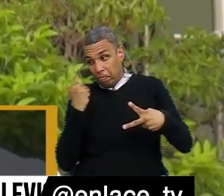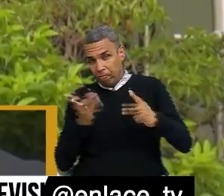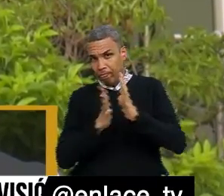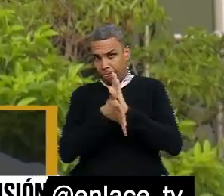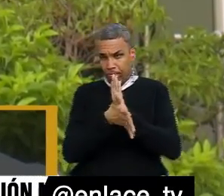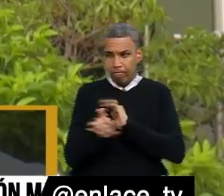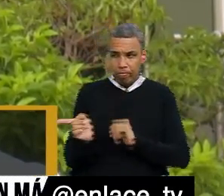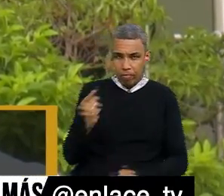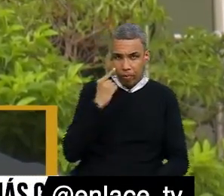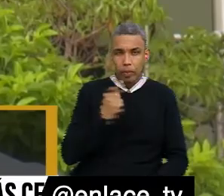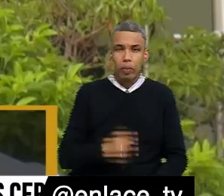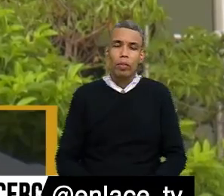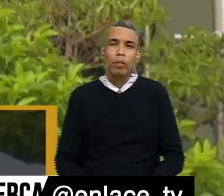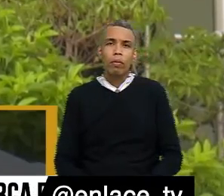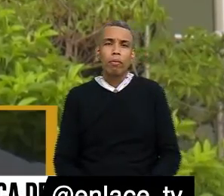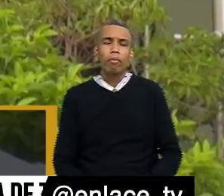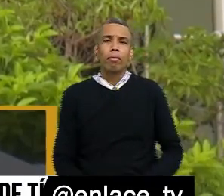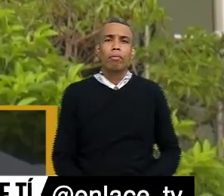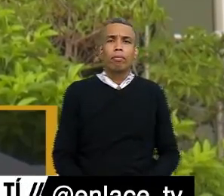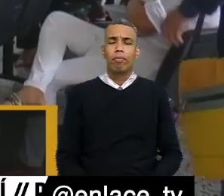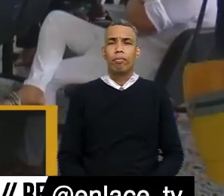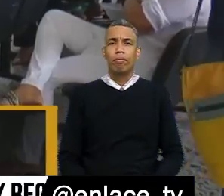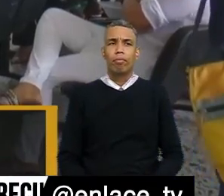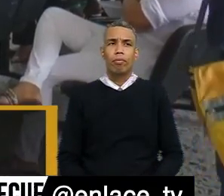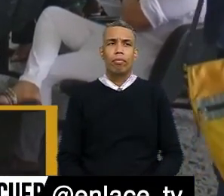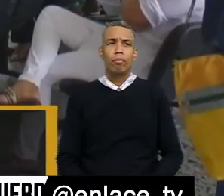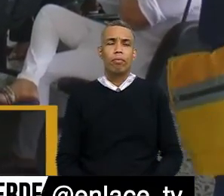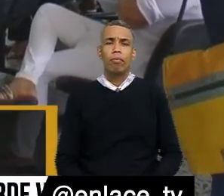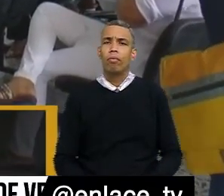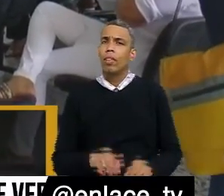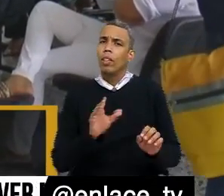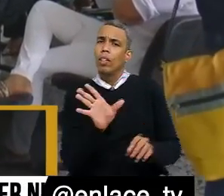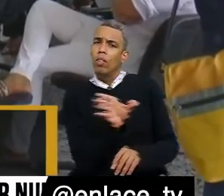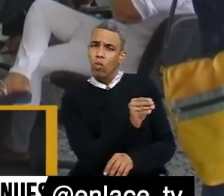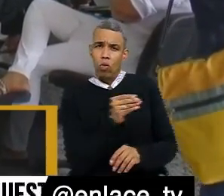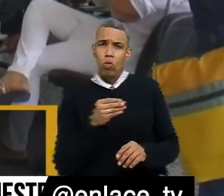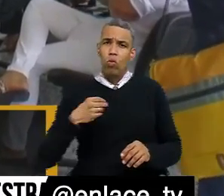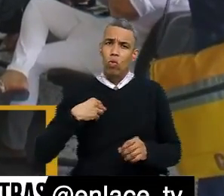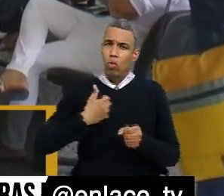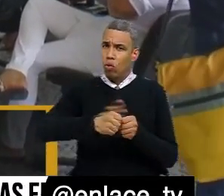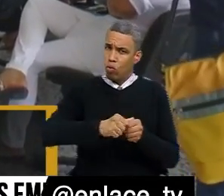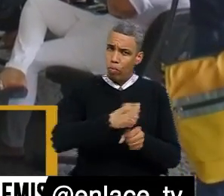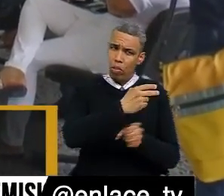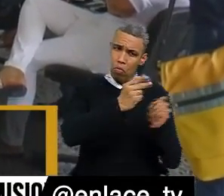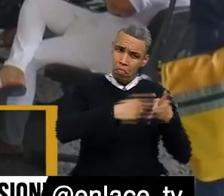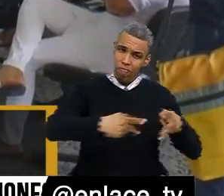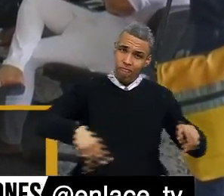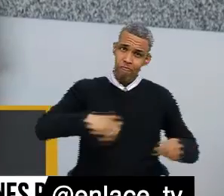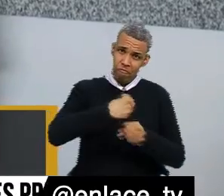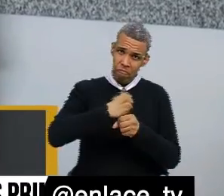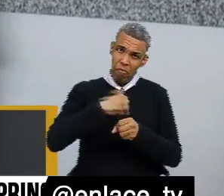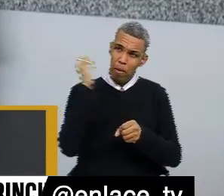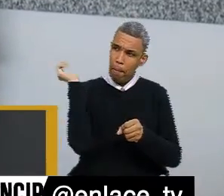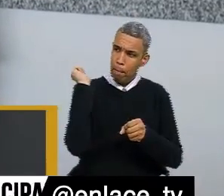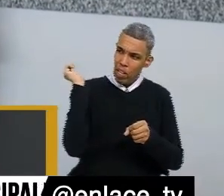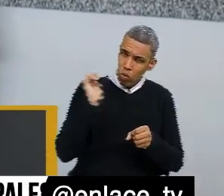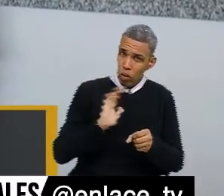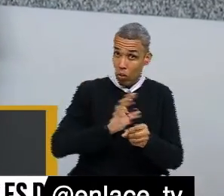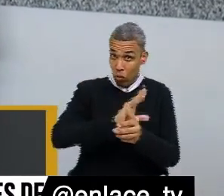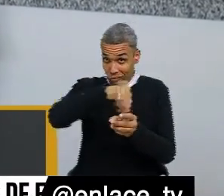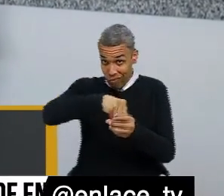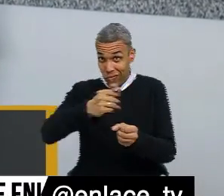salud de Ecopetrol y de todos los beneficiarios de la salud de Barranca Bermeja asistan a ese importante encuentro, porque allí vamos a tratar